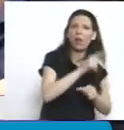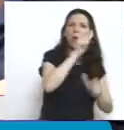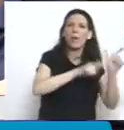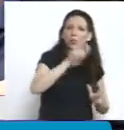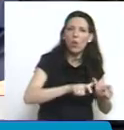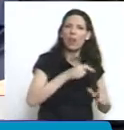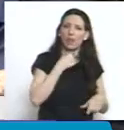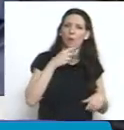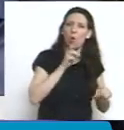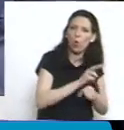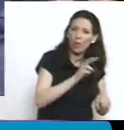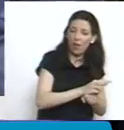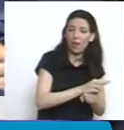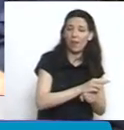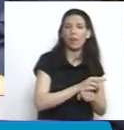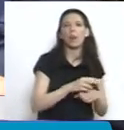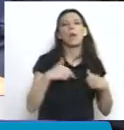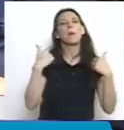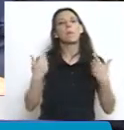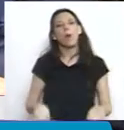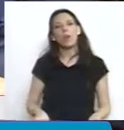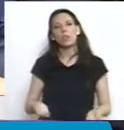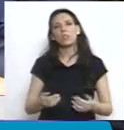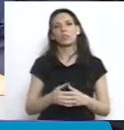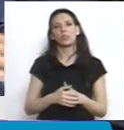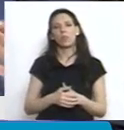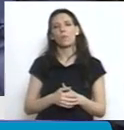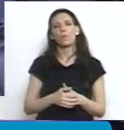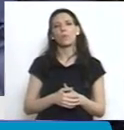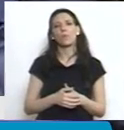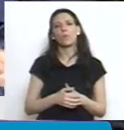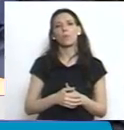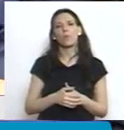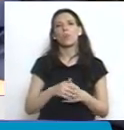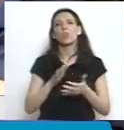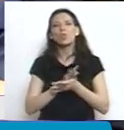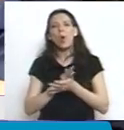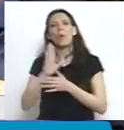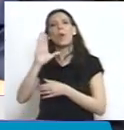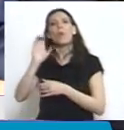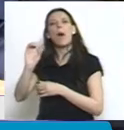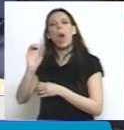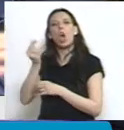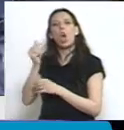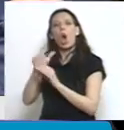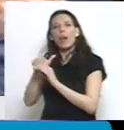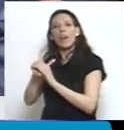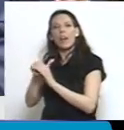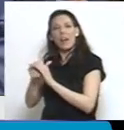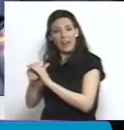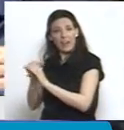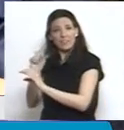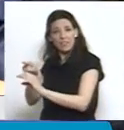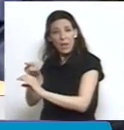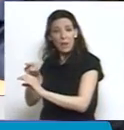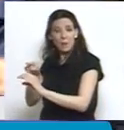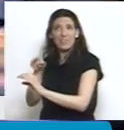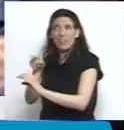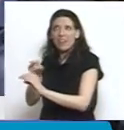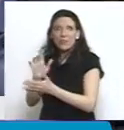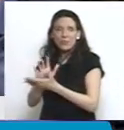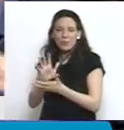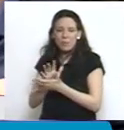creemos que ante lo que se plantea de la debilidad de las reservas del Banco Central, que deja expuesta a la Argentina